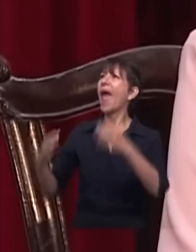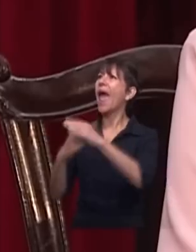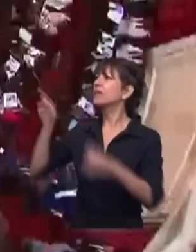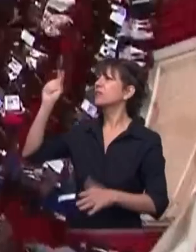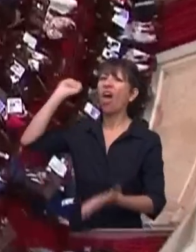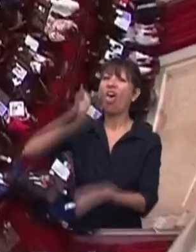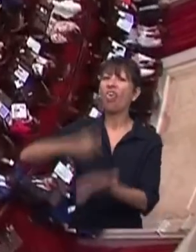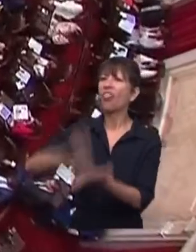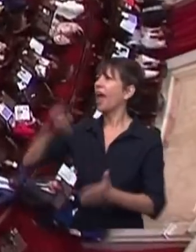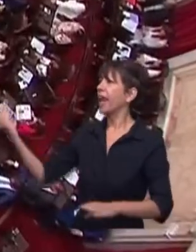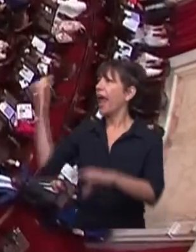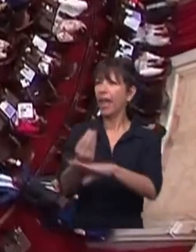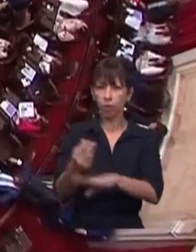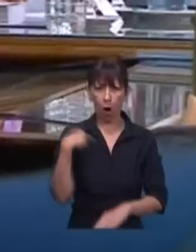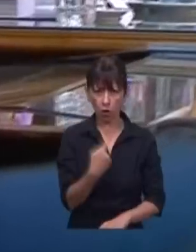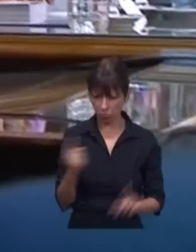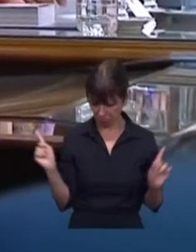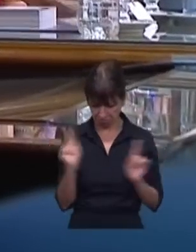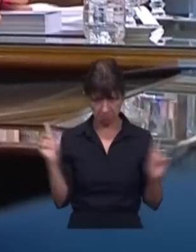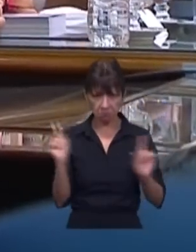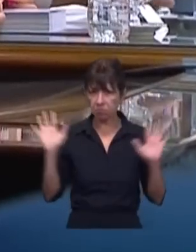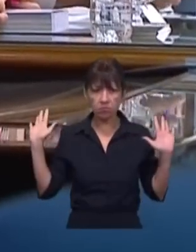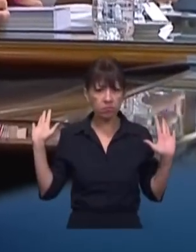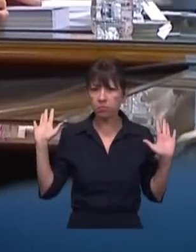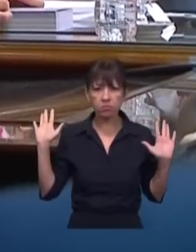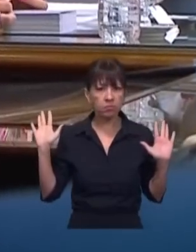por decreto. Tampoco